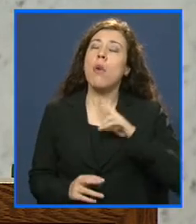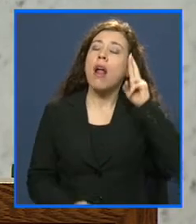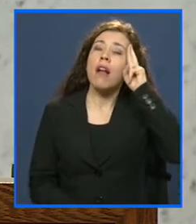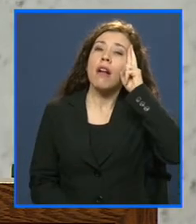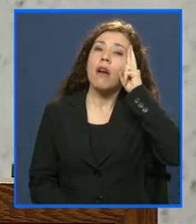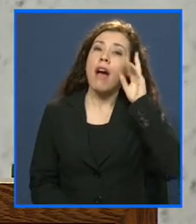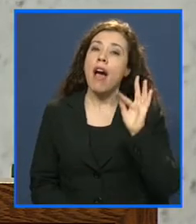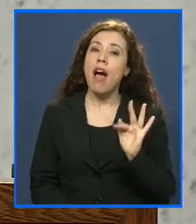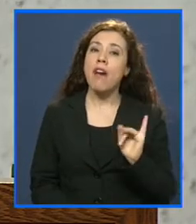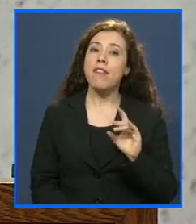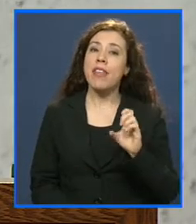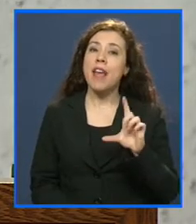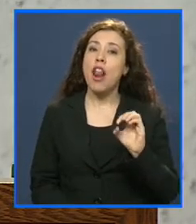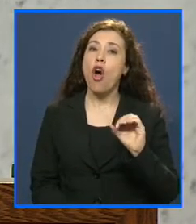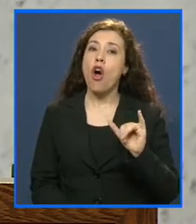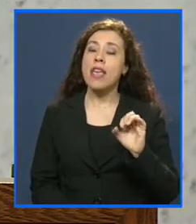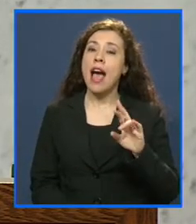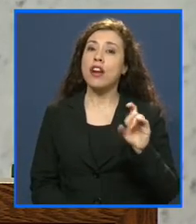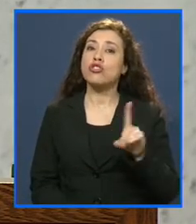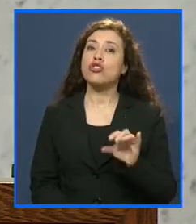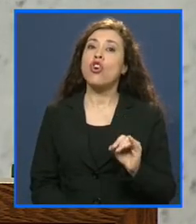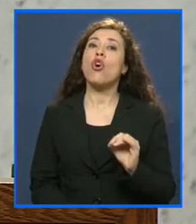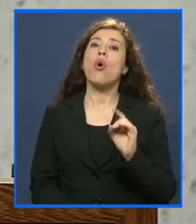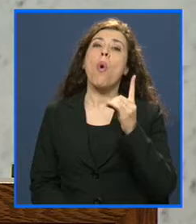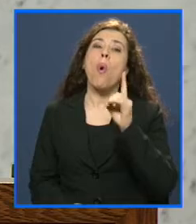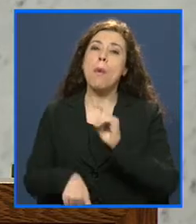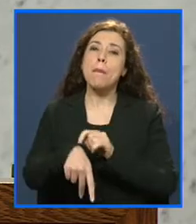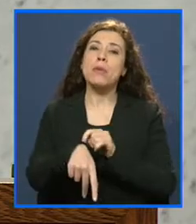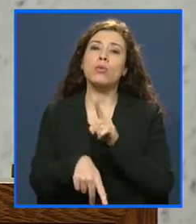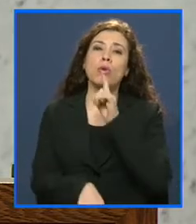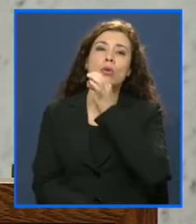afiliarse invitarlo a guardar un minuto de silencio